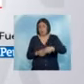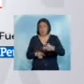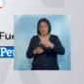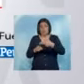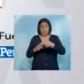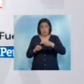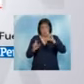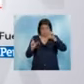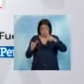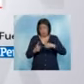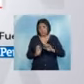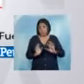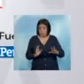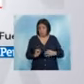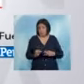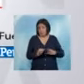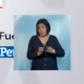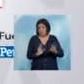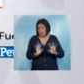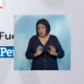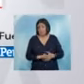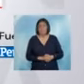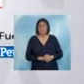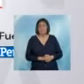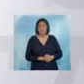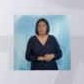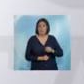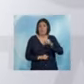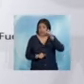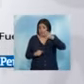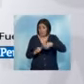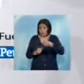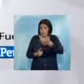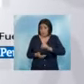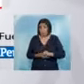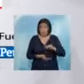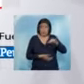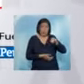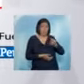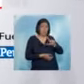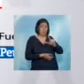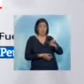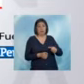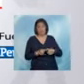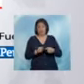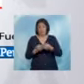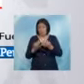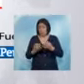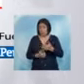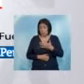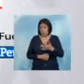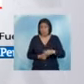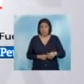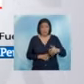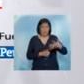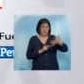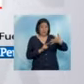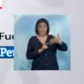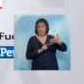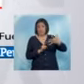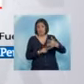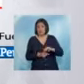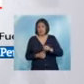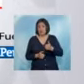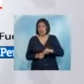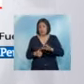congresistas, siempre con su particular estilo también parlamentario. Y recordemos que Mulder era el número uno, estaba en el puesto 5, Jenny Vilcatoma. En el puesto